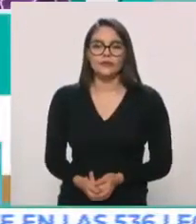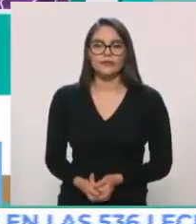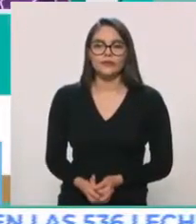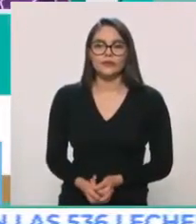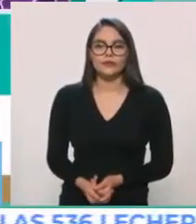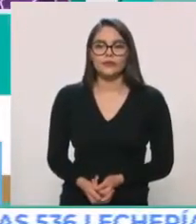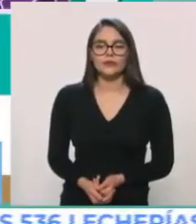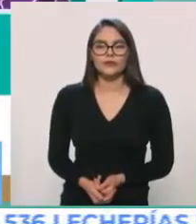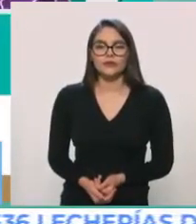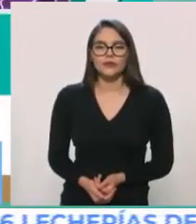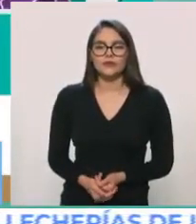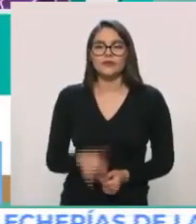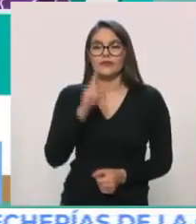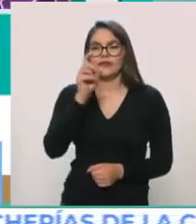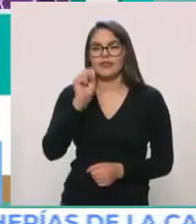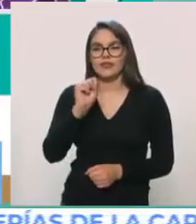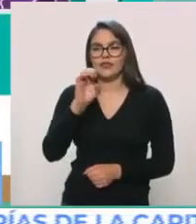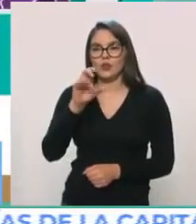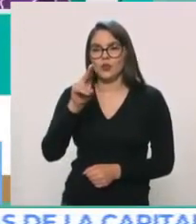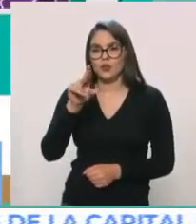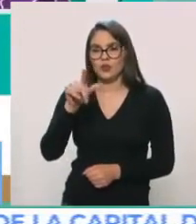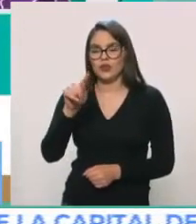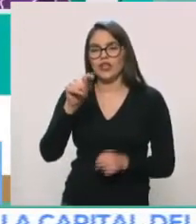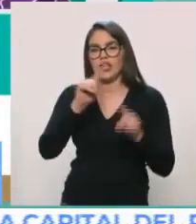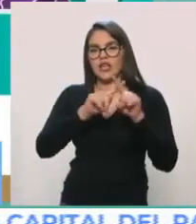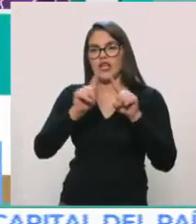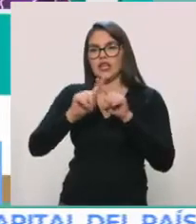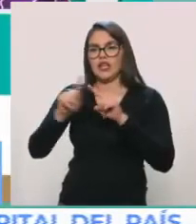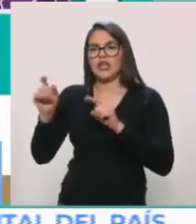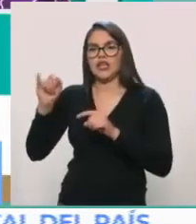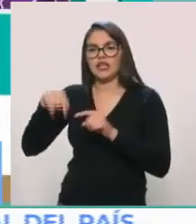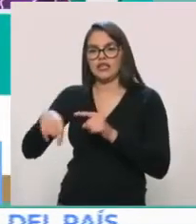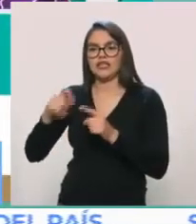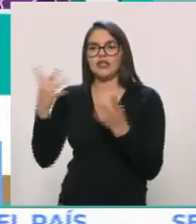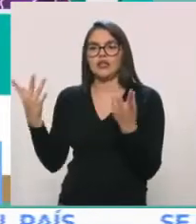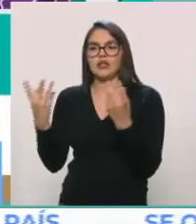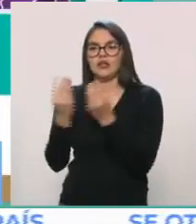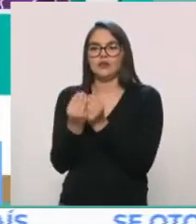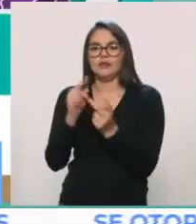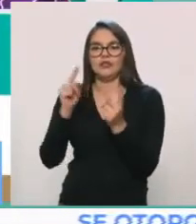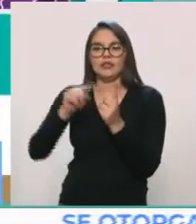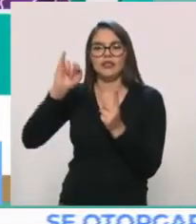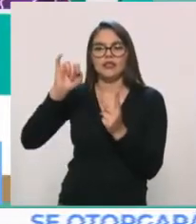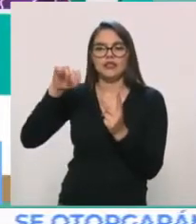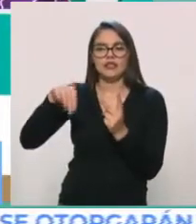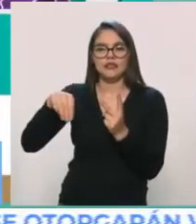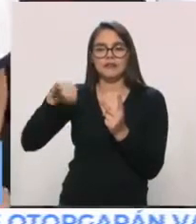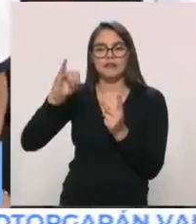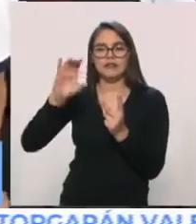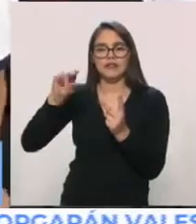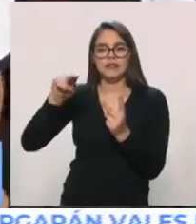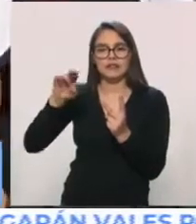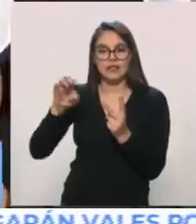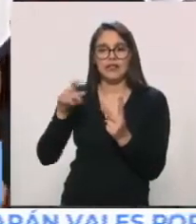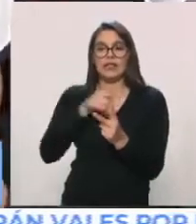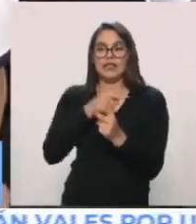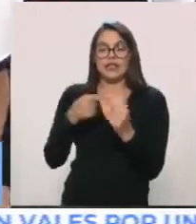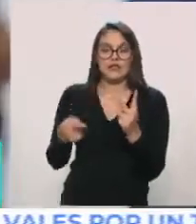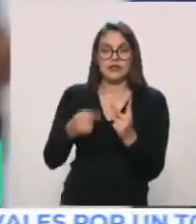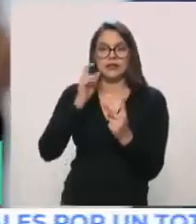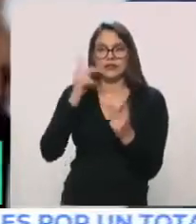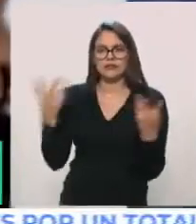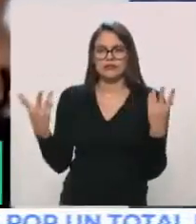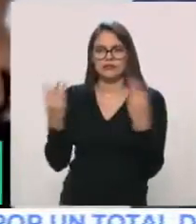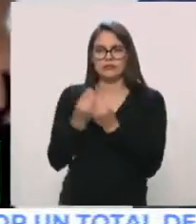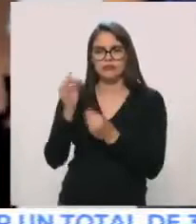La Secretaría de Cultura de la mano de IMCINE decidieron que era un buen momento para poner a prueba los dotes narrativos y creativos de quienes podrían ser